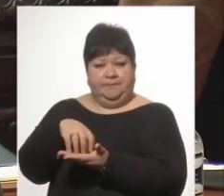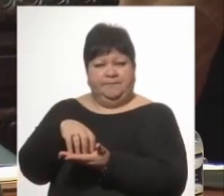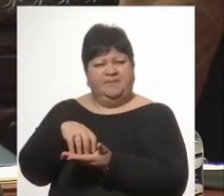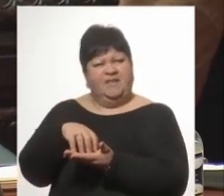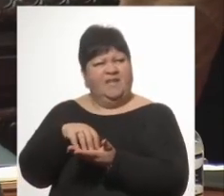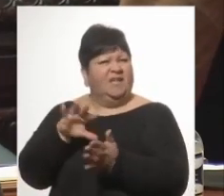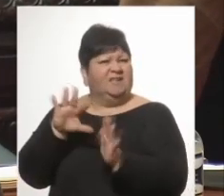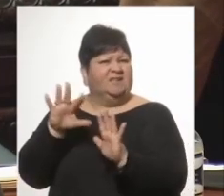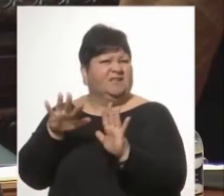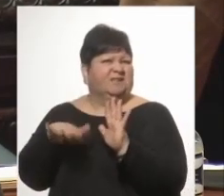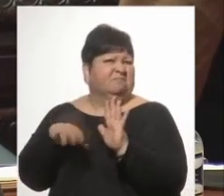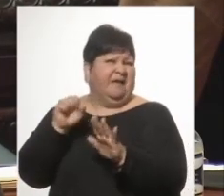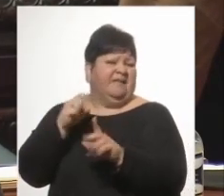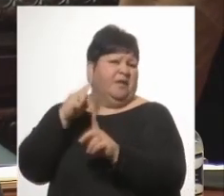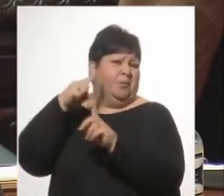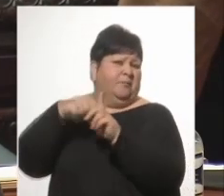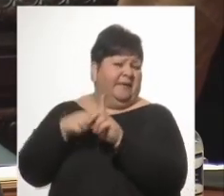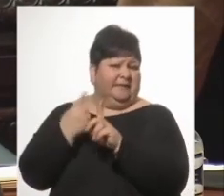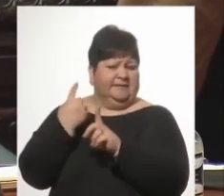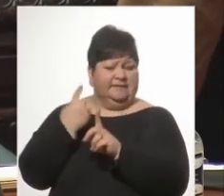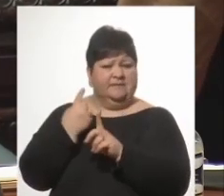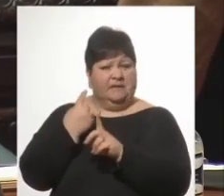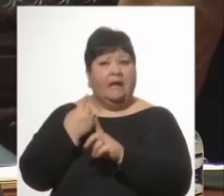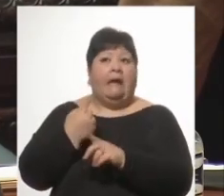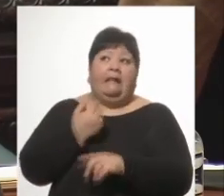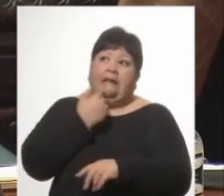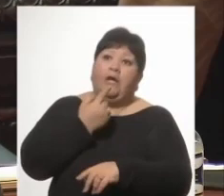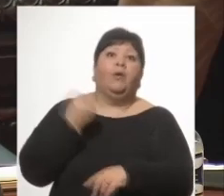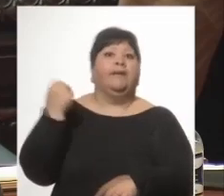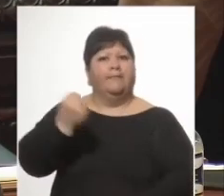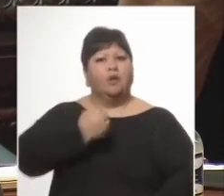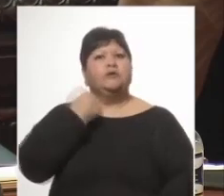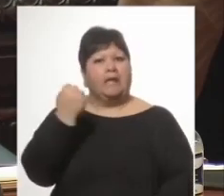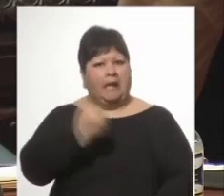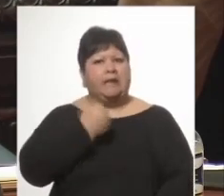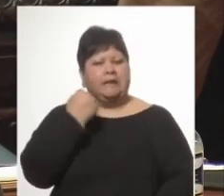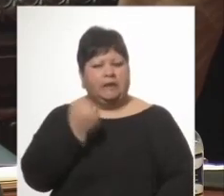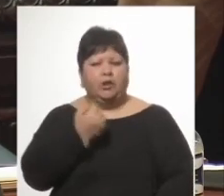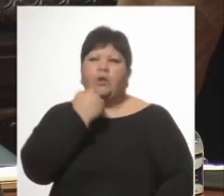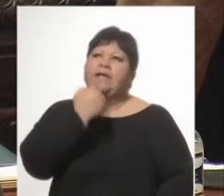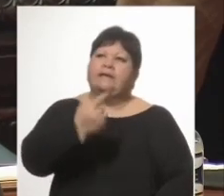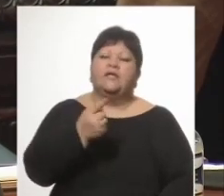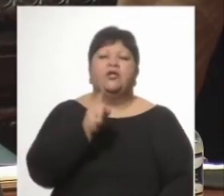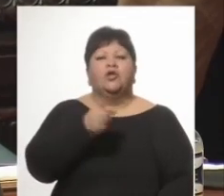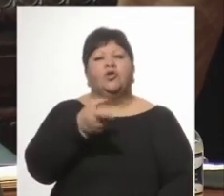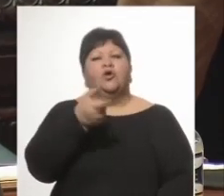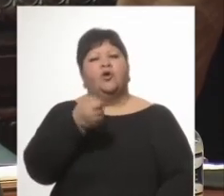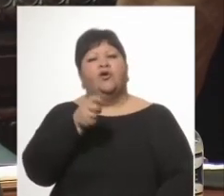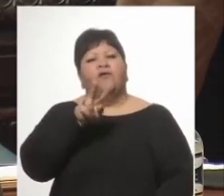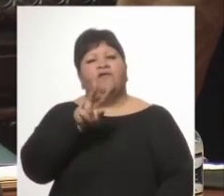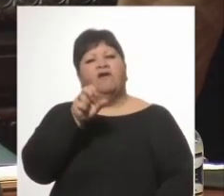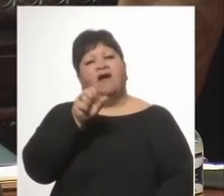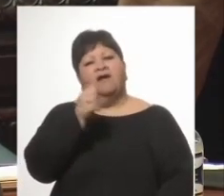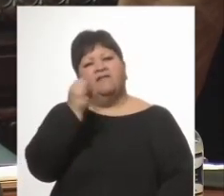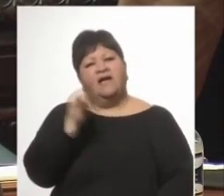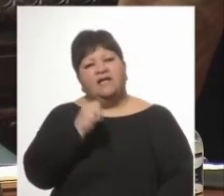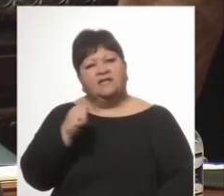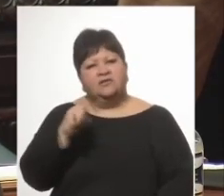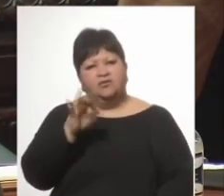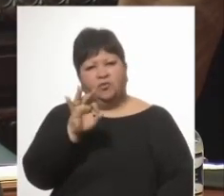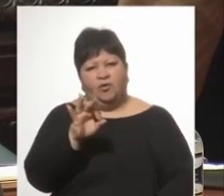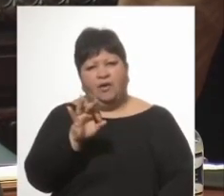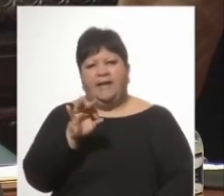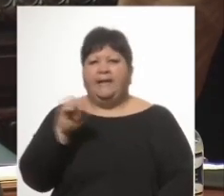entendió que era irrelevante lo que aportaba Gavazo a tal punto de ordenar el archivo de la causa.